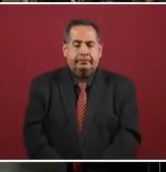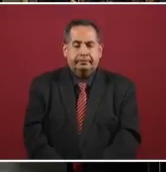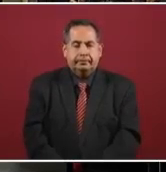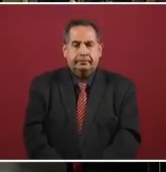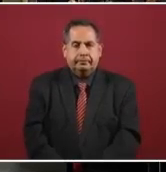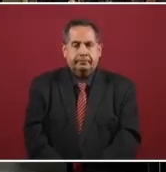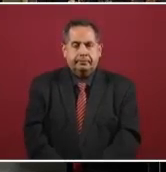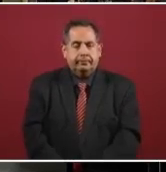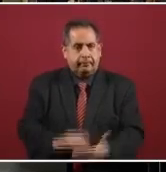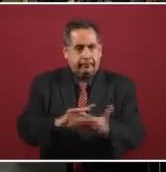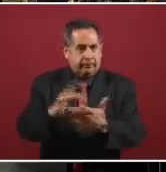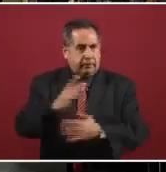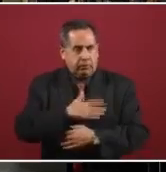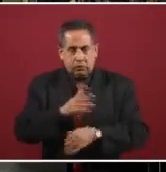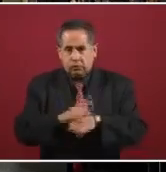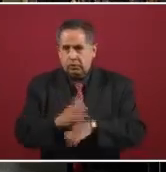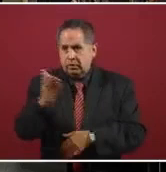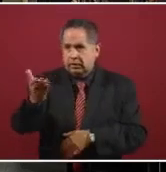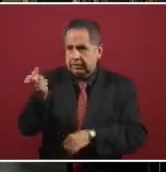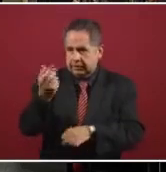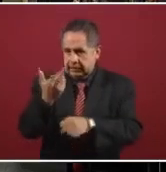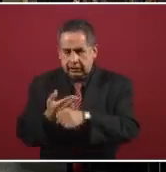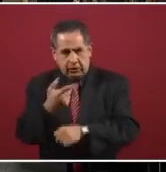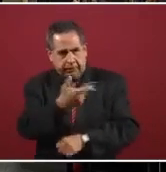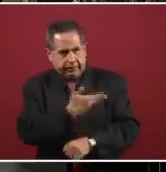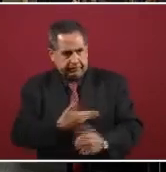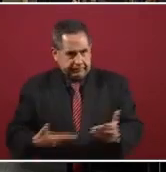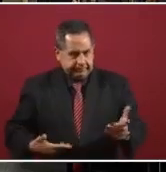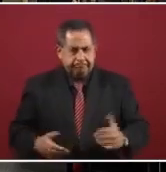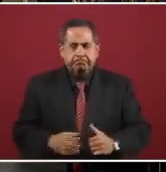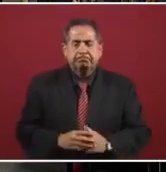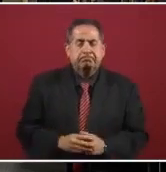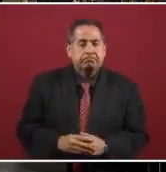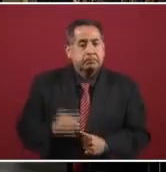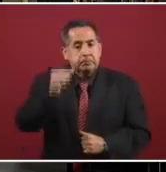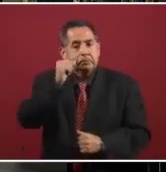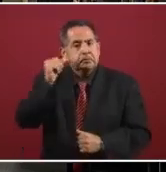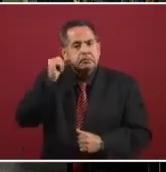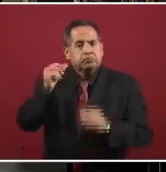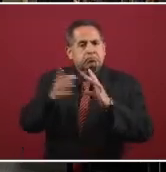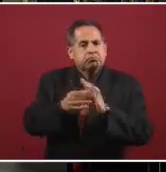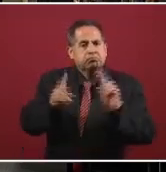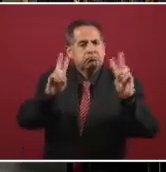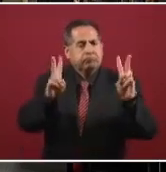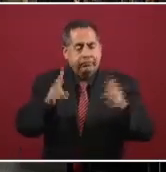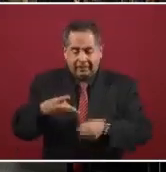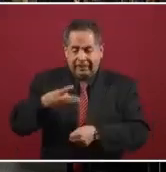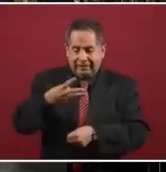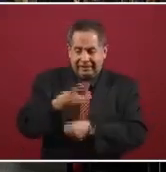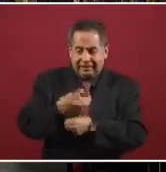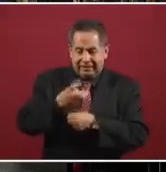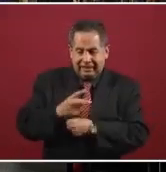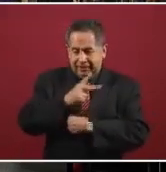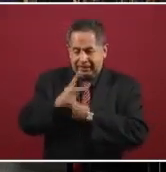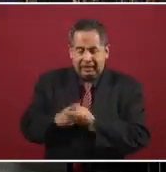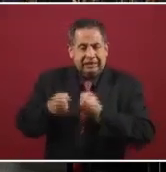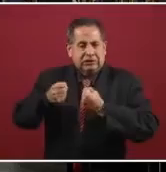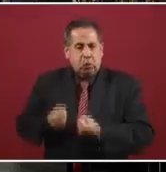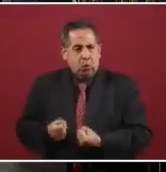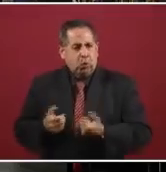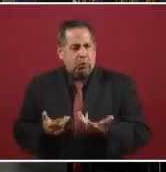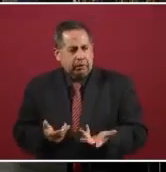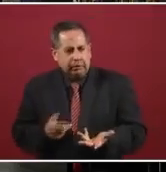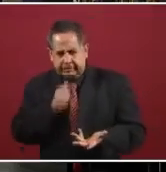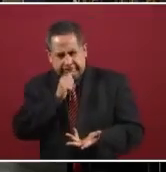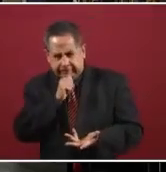Gracias. Buenos días, canciller, presidente. El día de ayer se informó que no se había tratado el tema de un tercer país seguro, sin embargo, recientemente Donald Trump anuncia